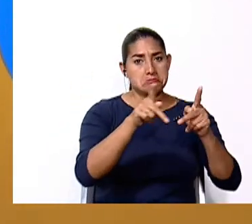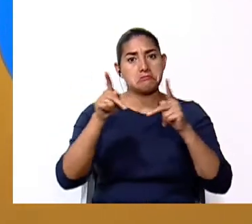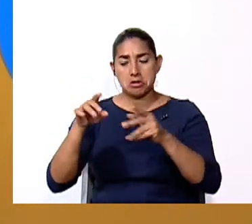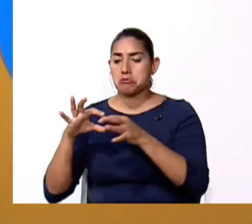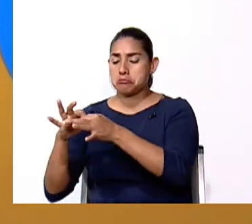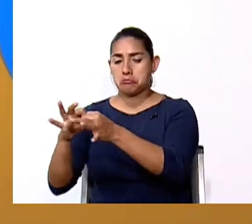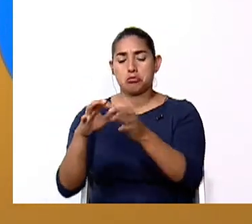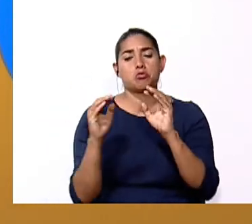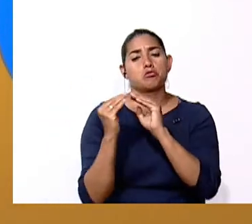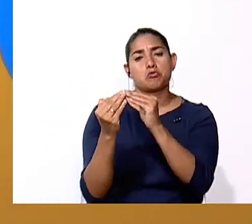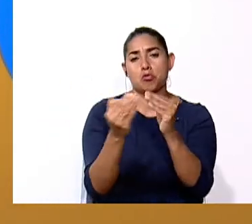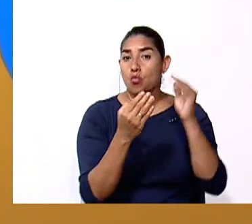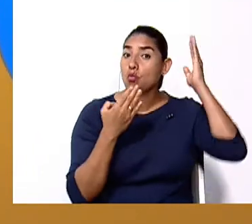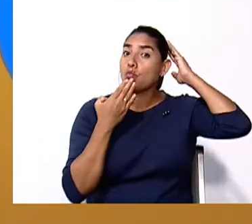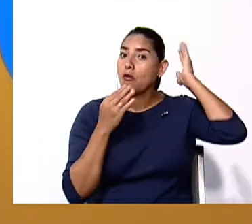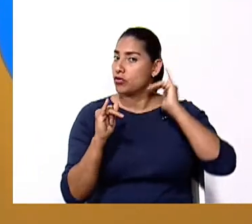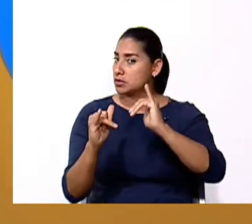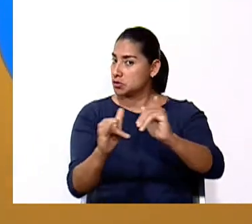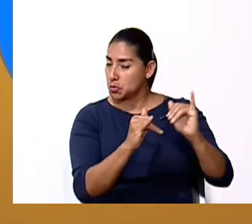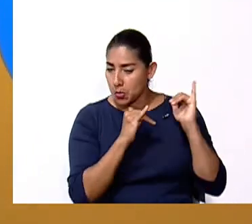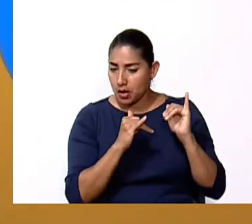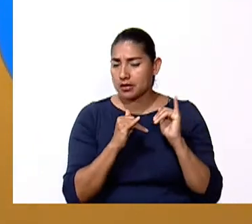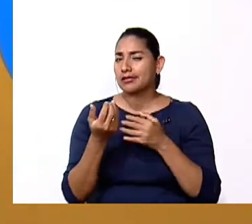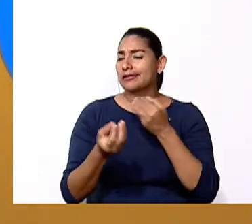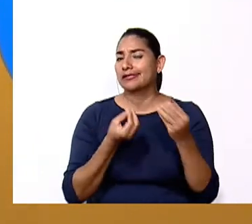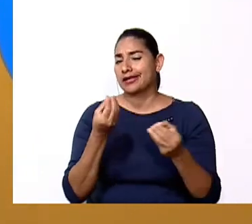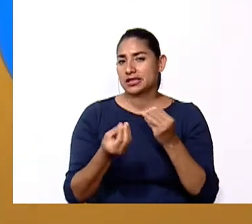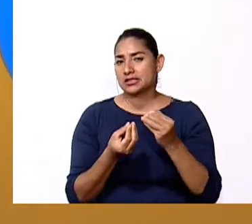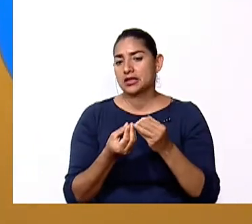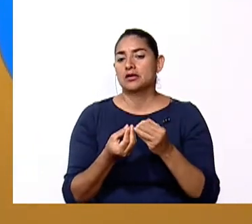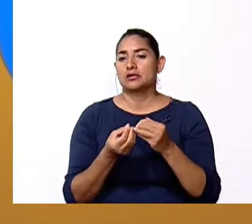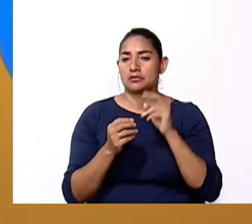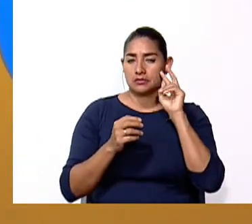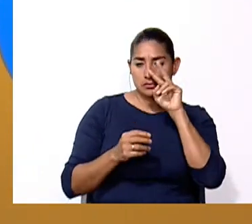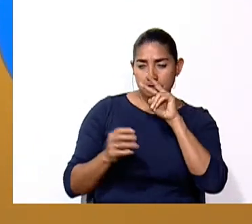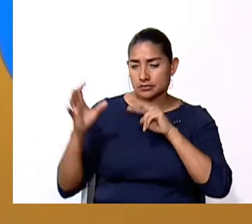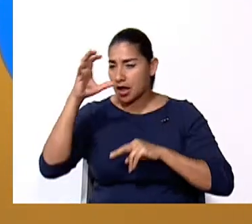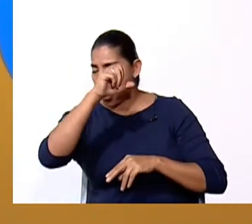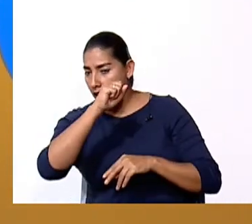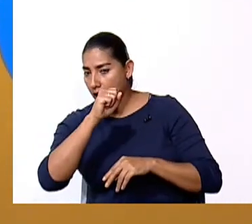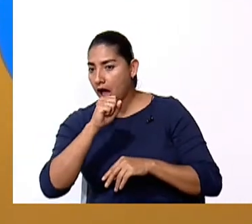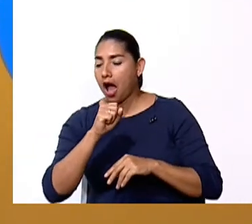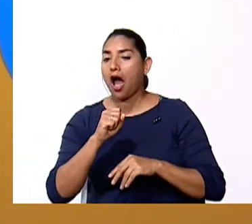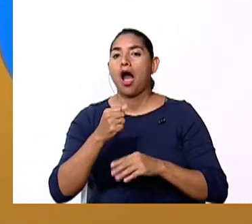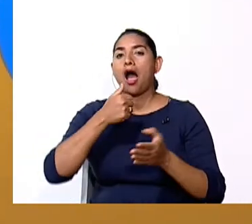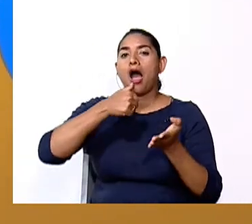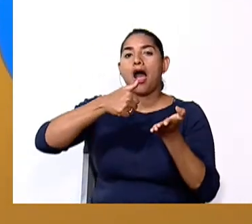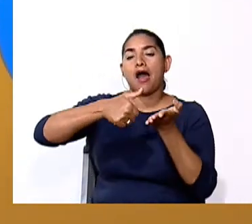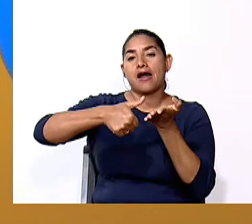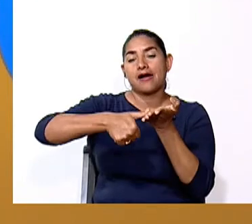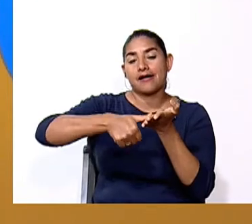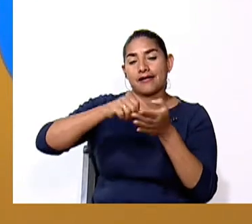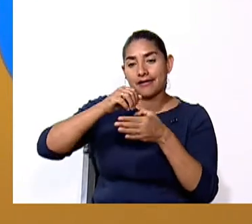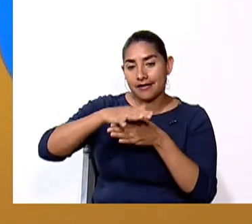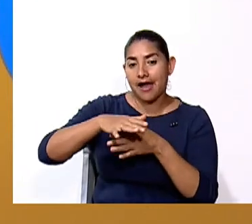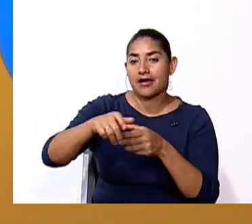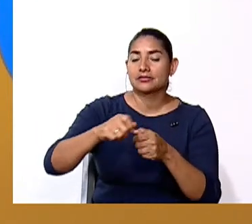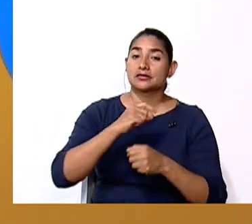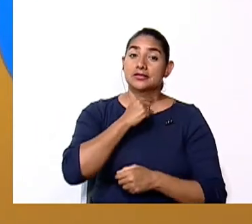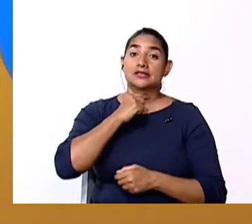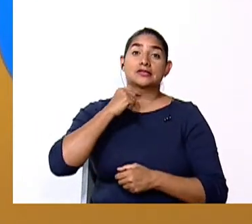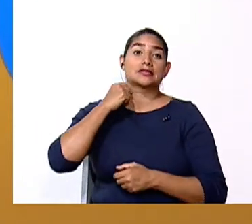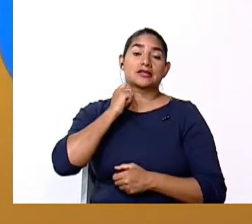desde 1821. Otra pista. Cuando vinieron los filibusteros, no los dejamos quitarnos la libertad.